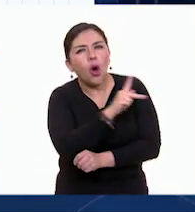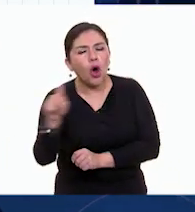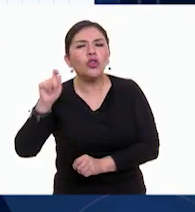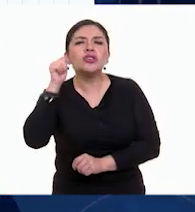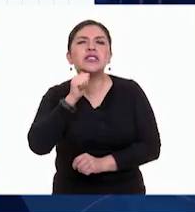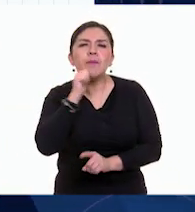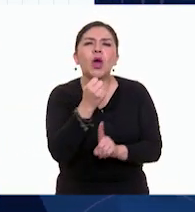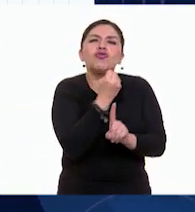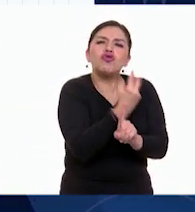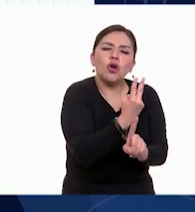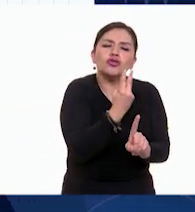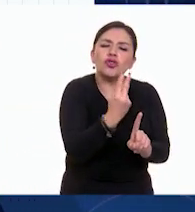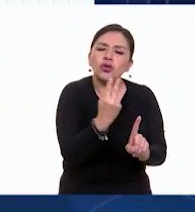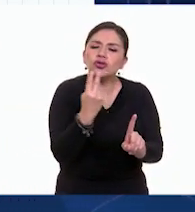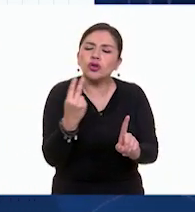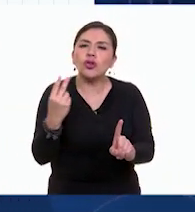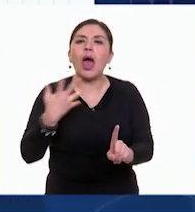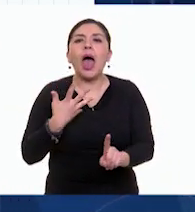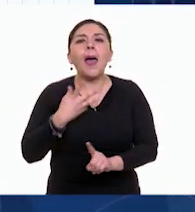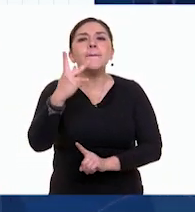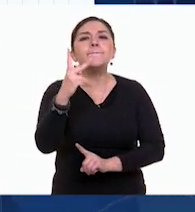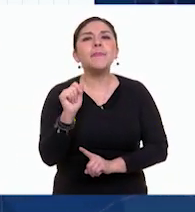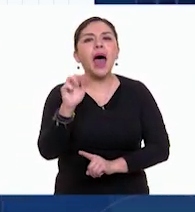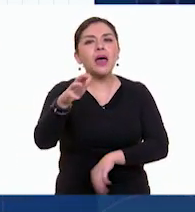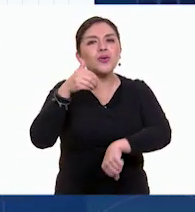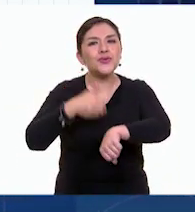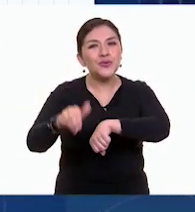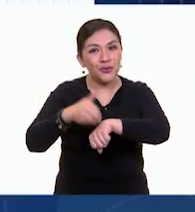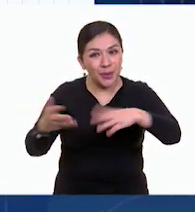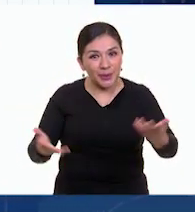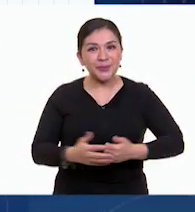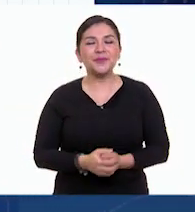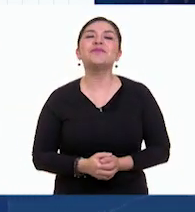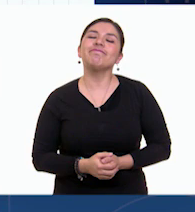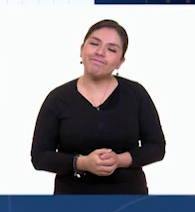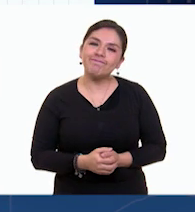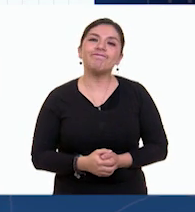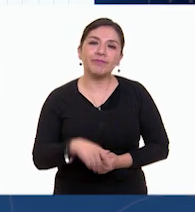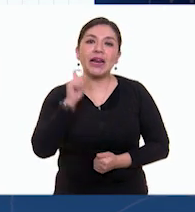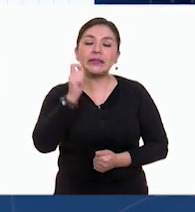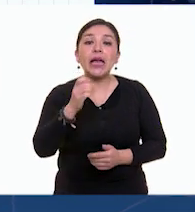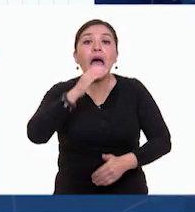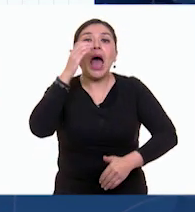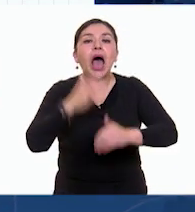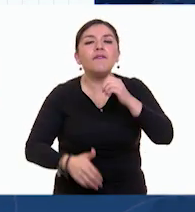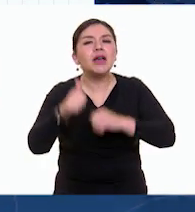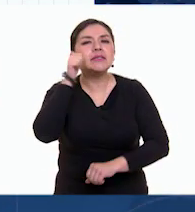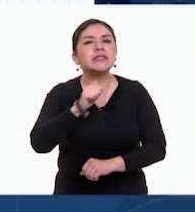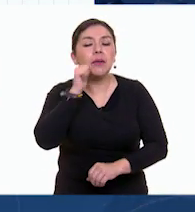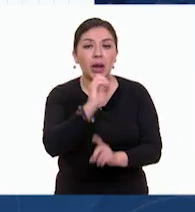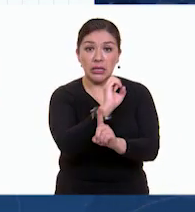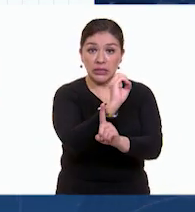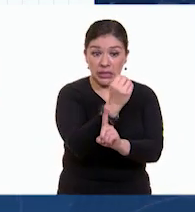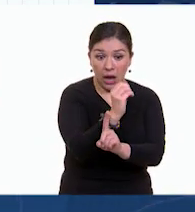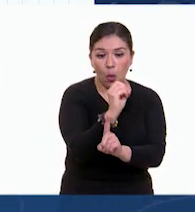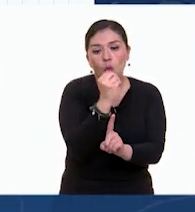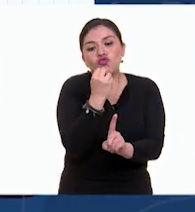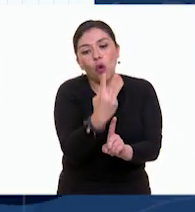múltiplos de 2 que pudiéramos decir son números pares. Es decir, terminan en 0,